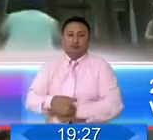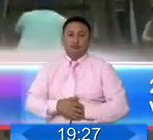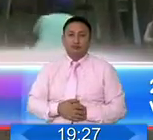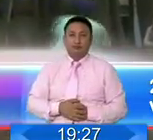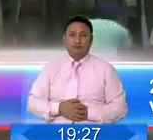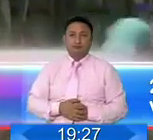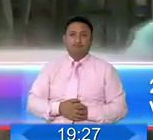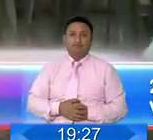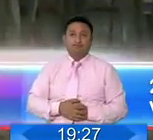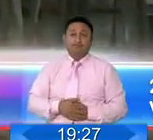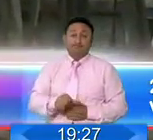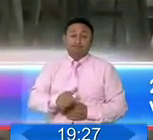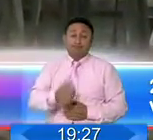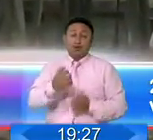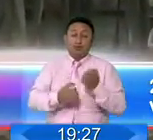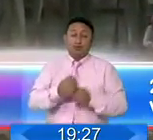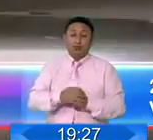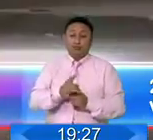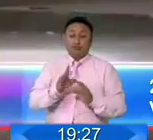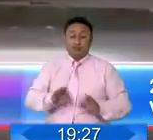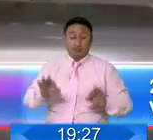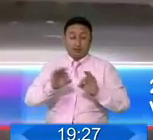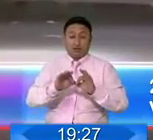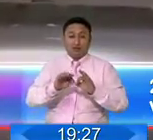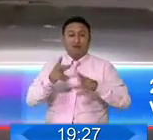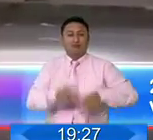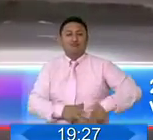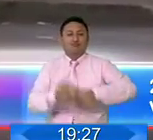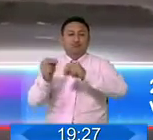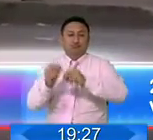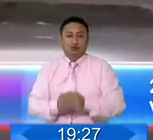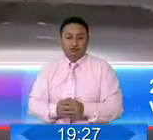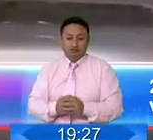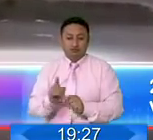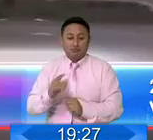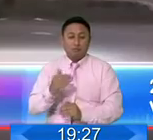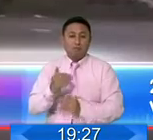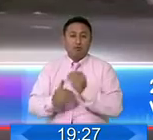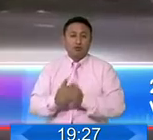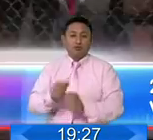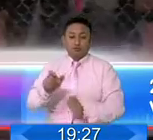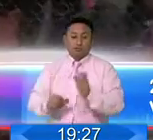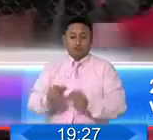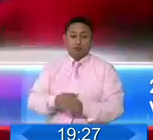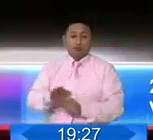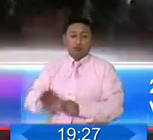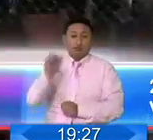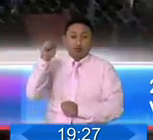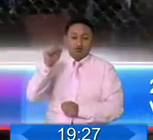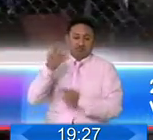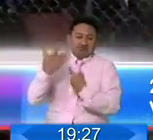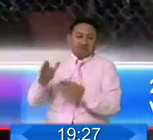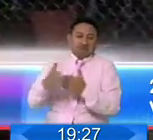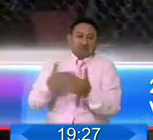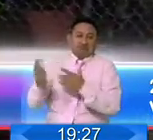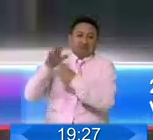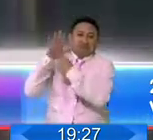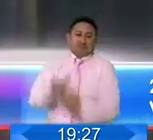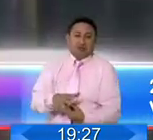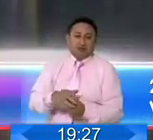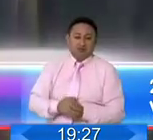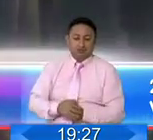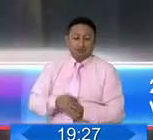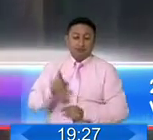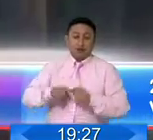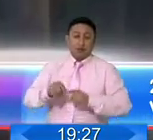La migración es un factor clave a analizar. En estos procesos, las personas son vulneradas sus derechos. Muchas